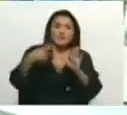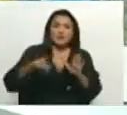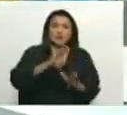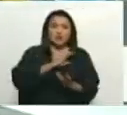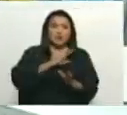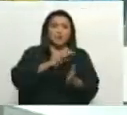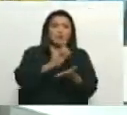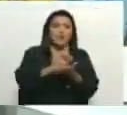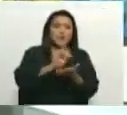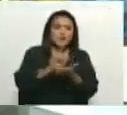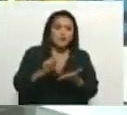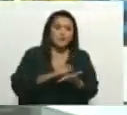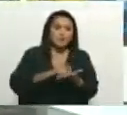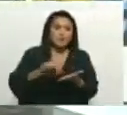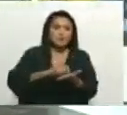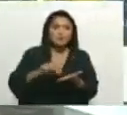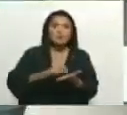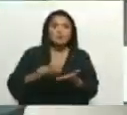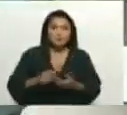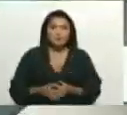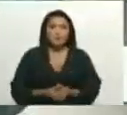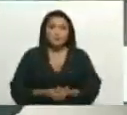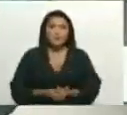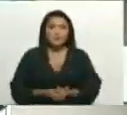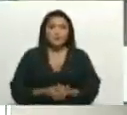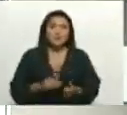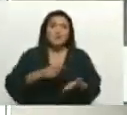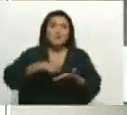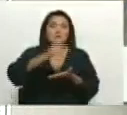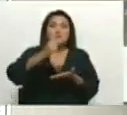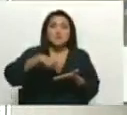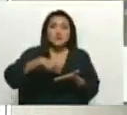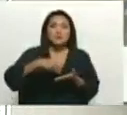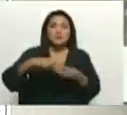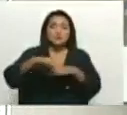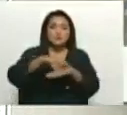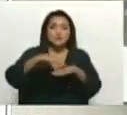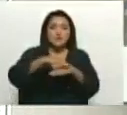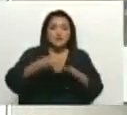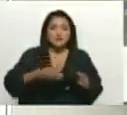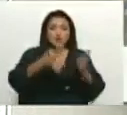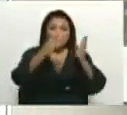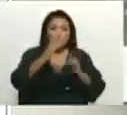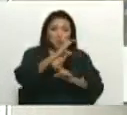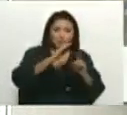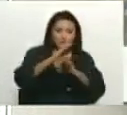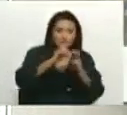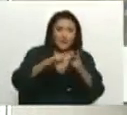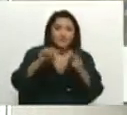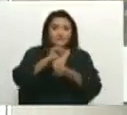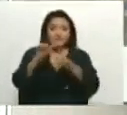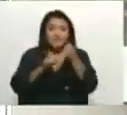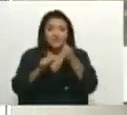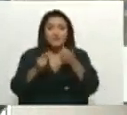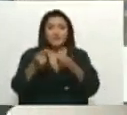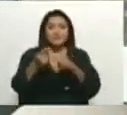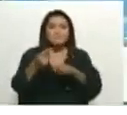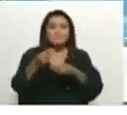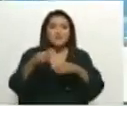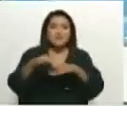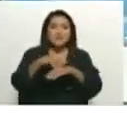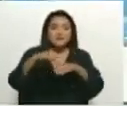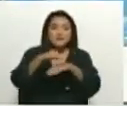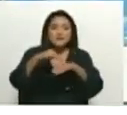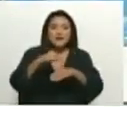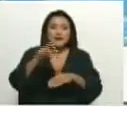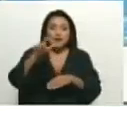intelectuales es el objetivo del acuerdo que firmó el ministro para la Cultura Ernesto Villegas y la viceministra de Comercio Rosángela